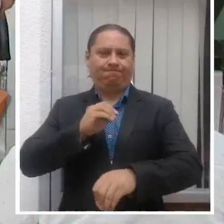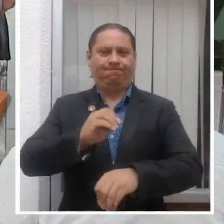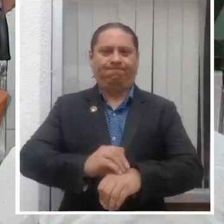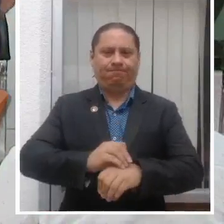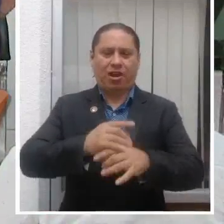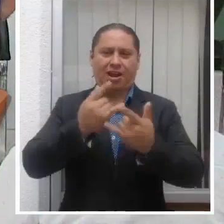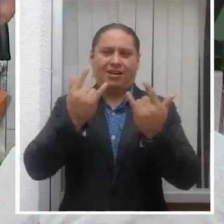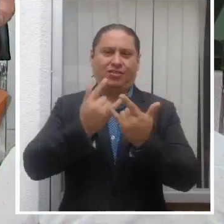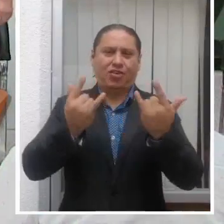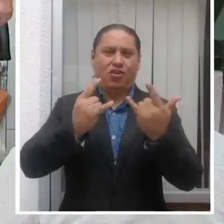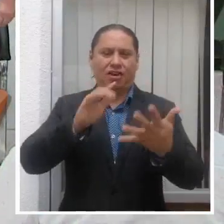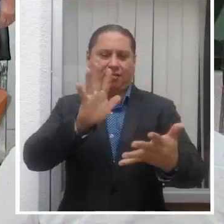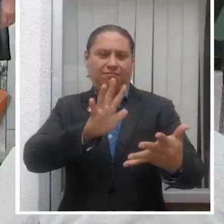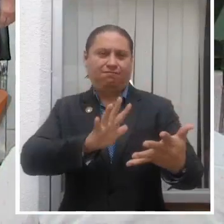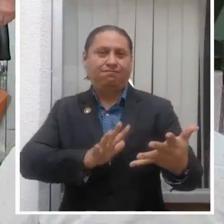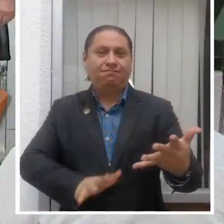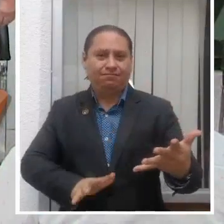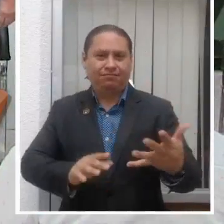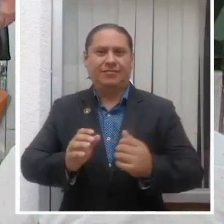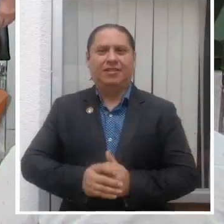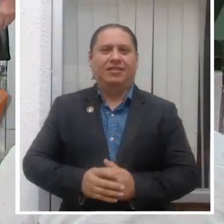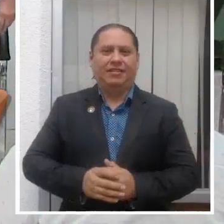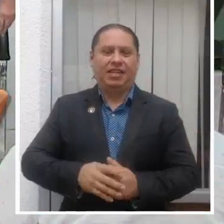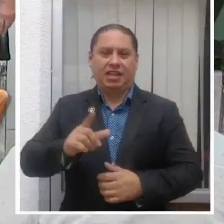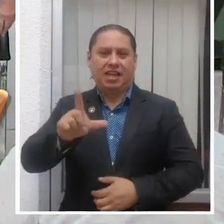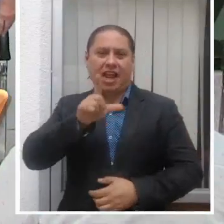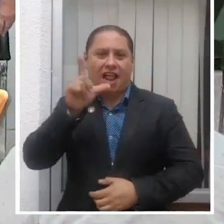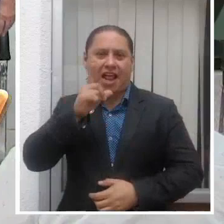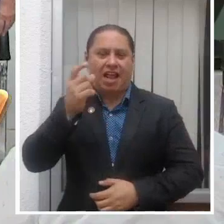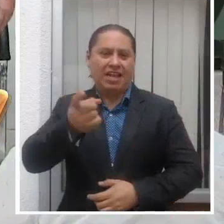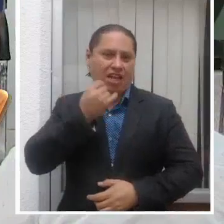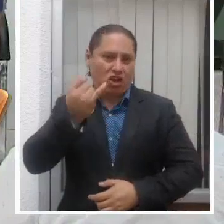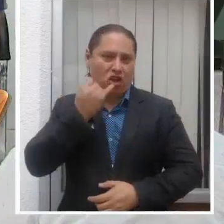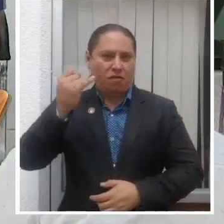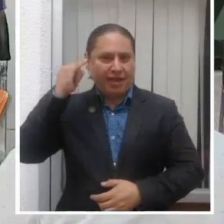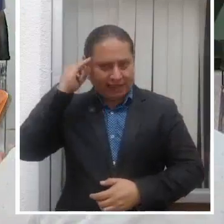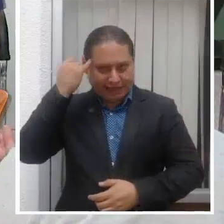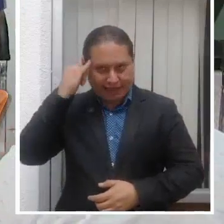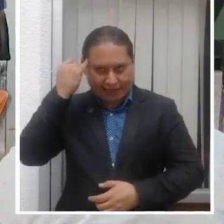literatura chiapaneca y la difusión de las lenguas indígenas.